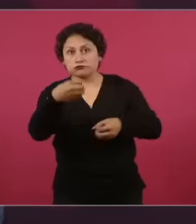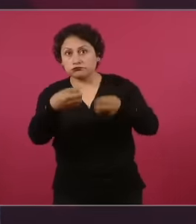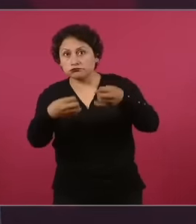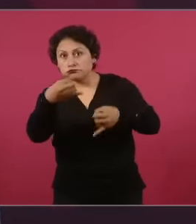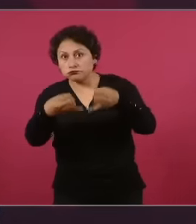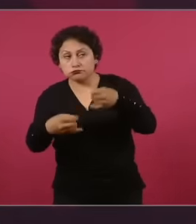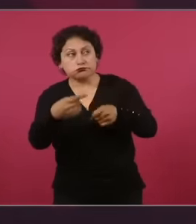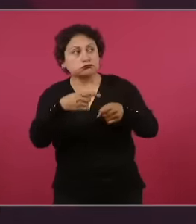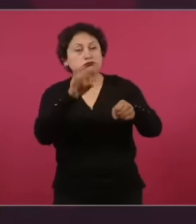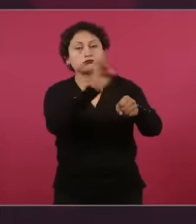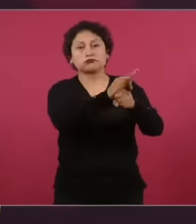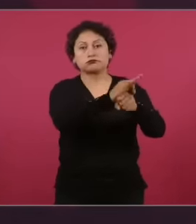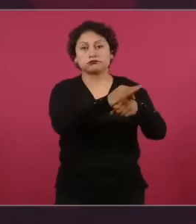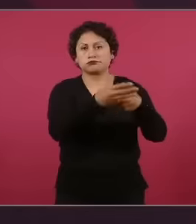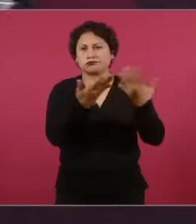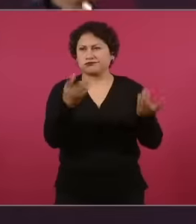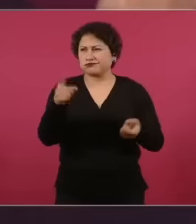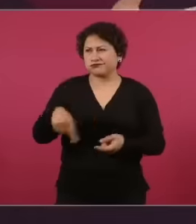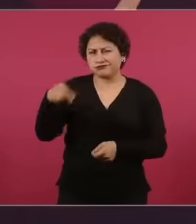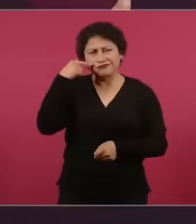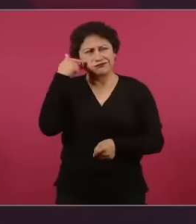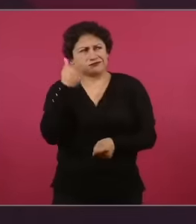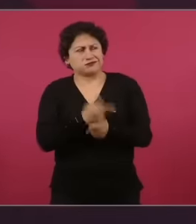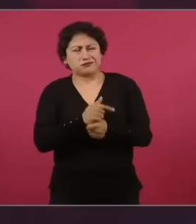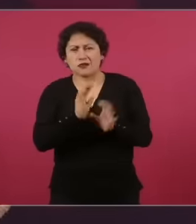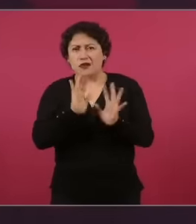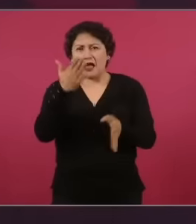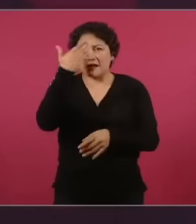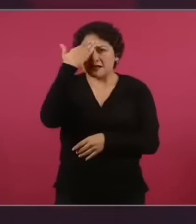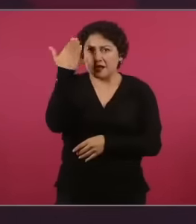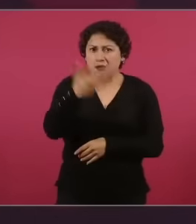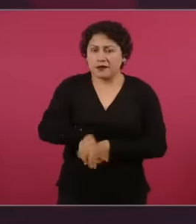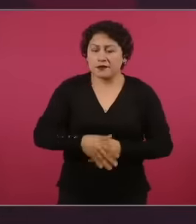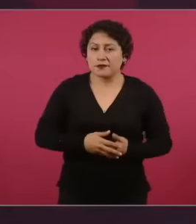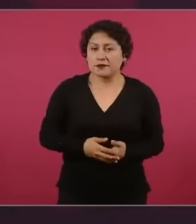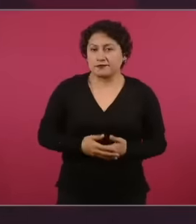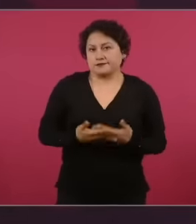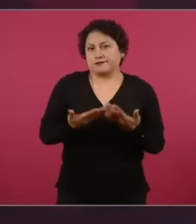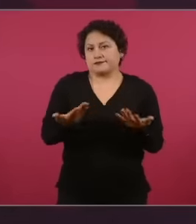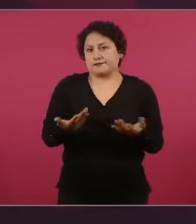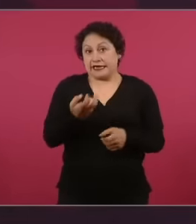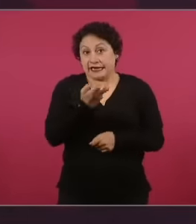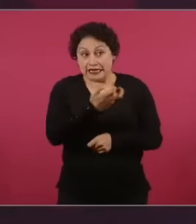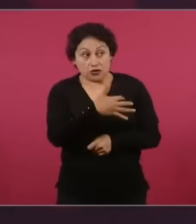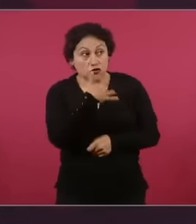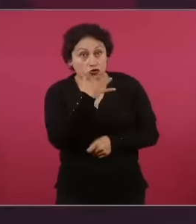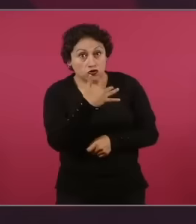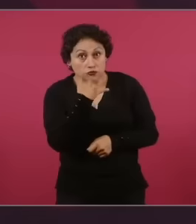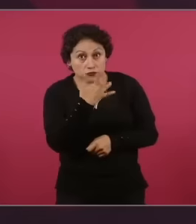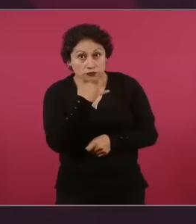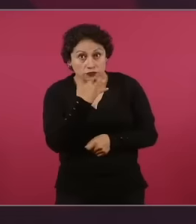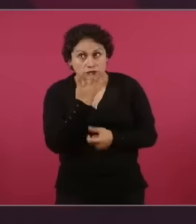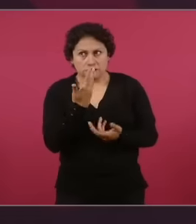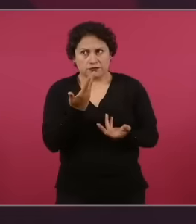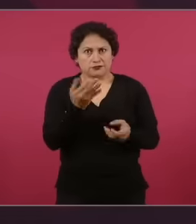Entonces, ¿cómo defender la corrupción?